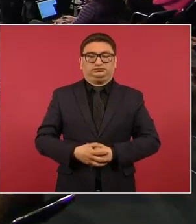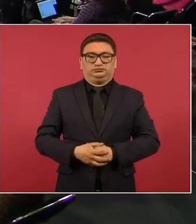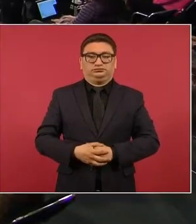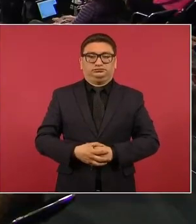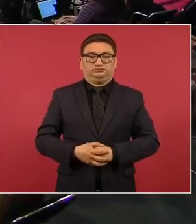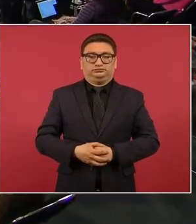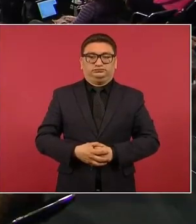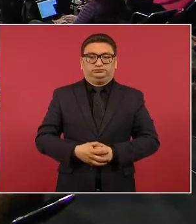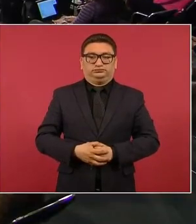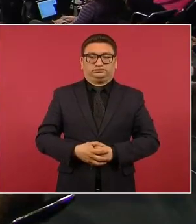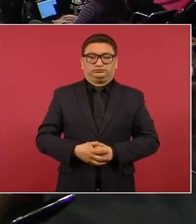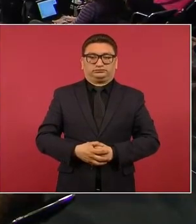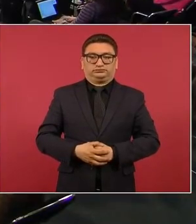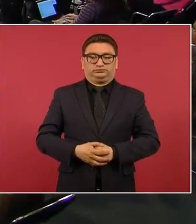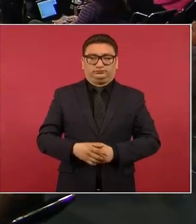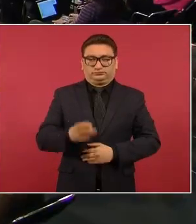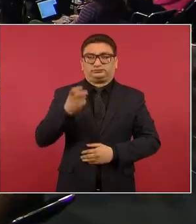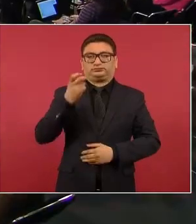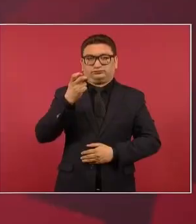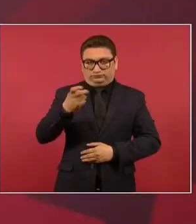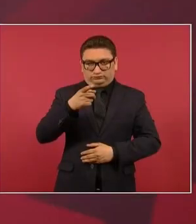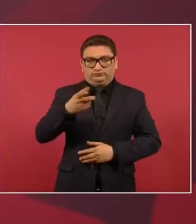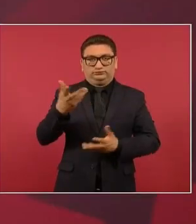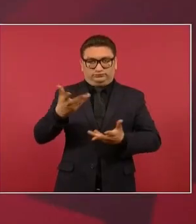Pues eso lo aplicaron